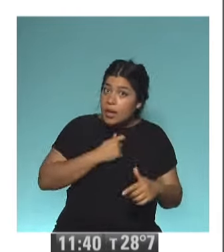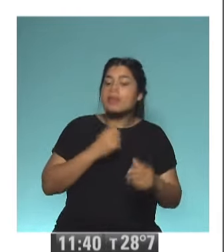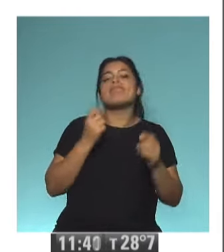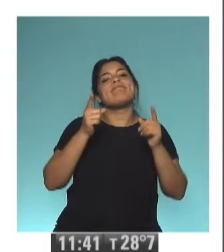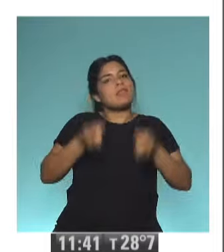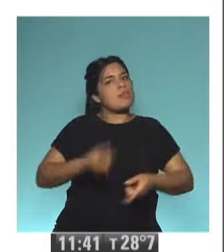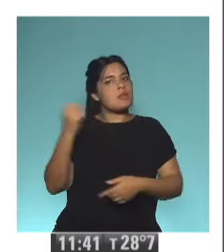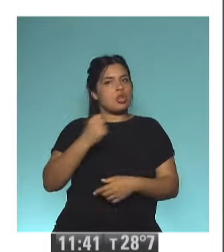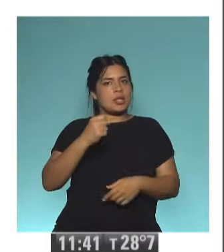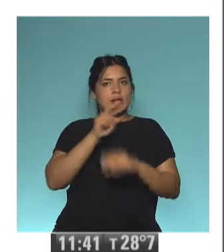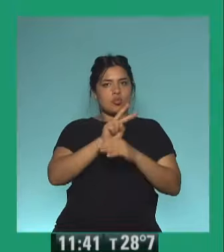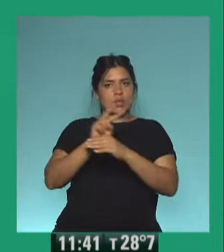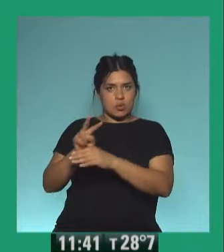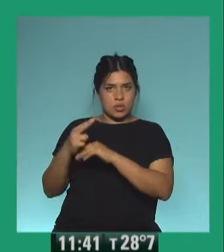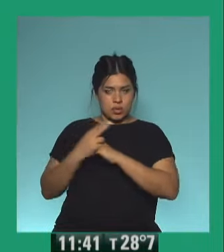también nos cuidamos.